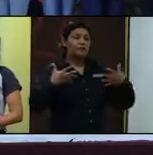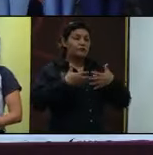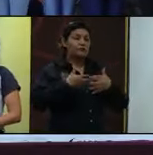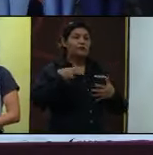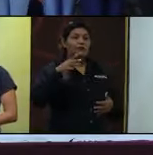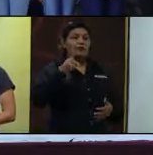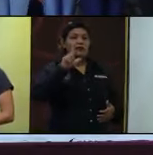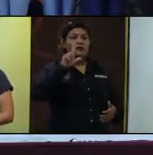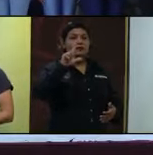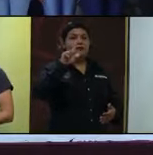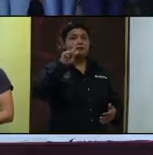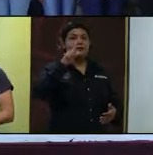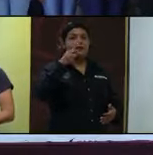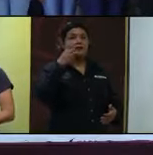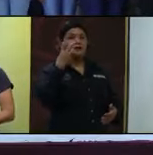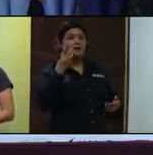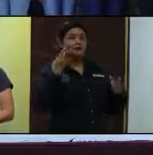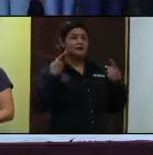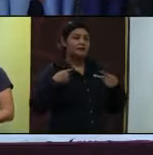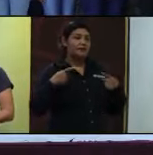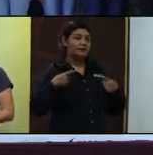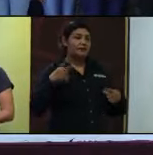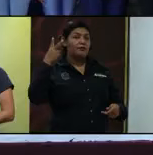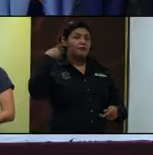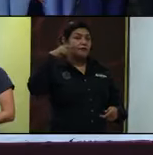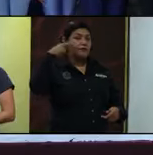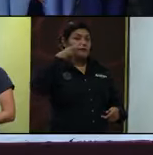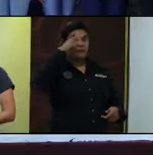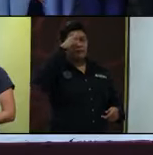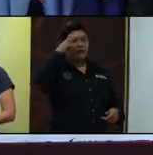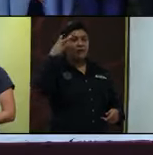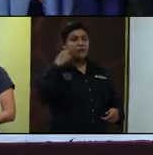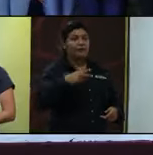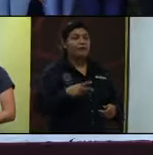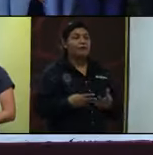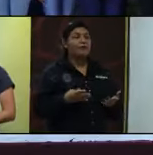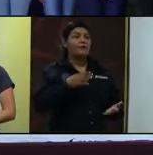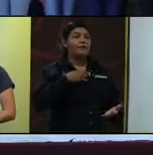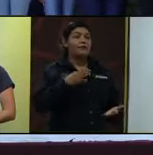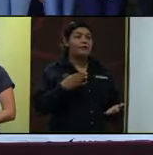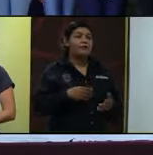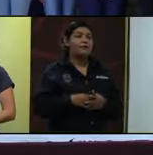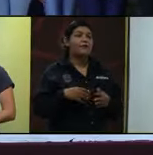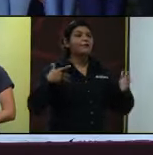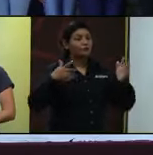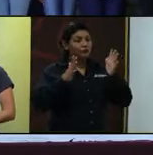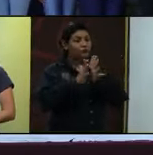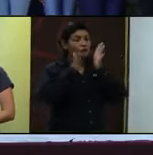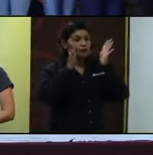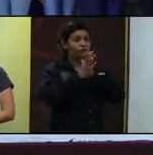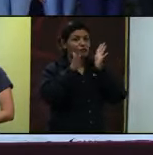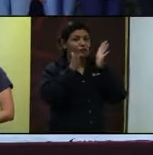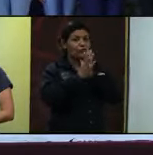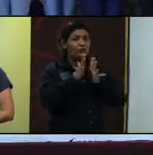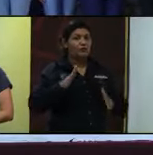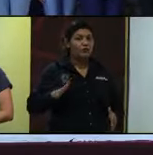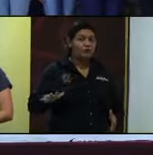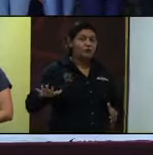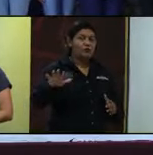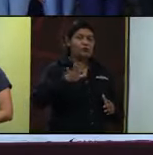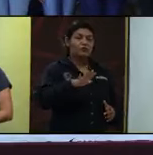73 personas, que reitero, viajamos a la Ciudad de México. Y bueno, competimos con toda la República,